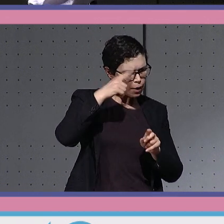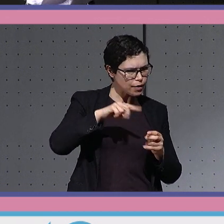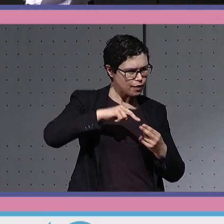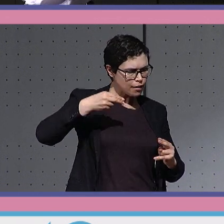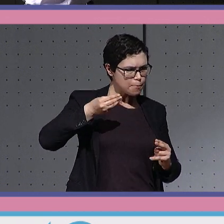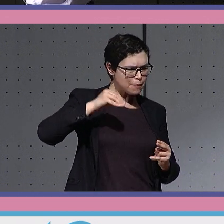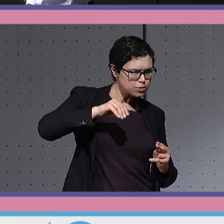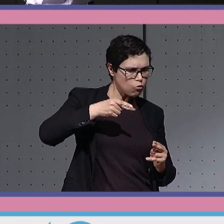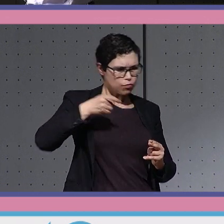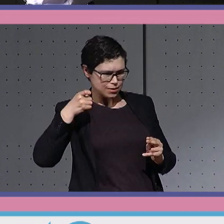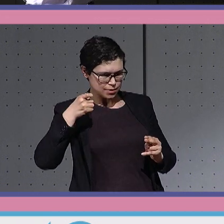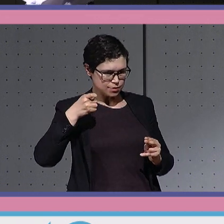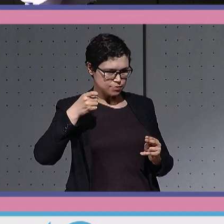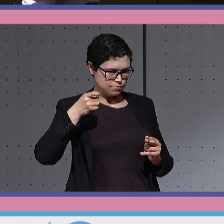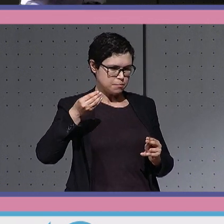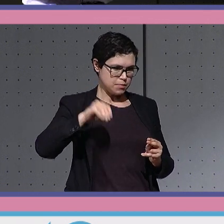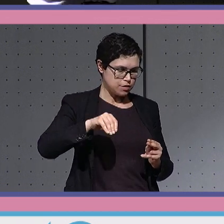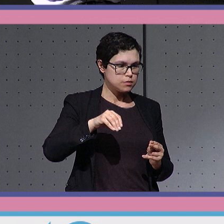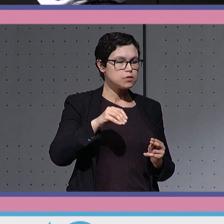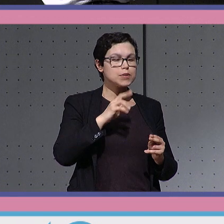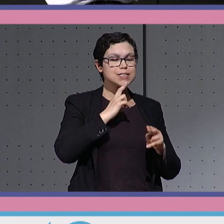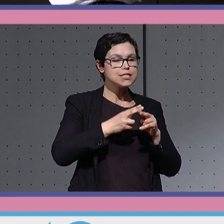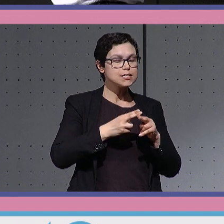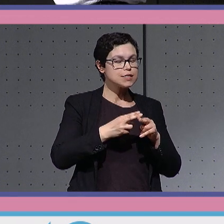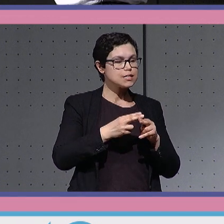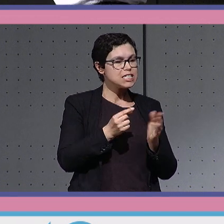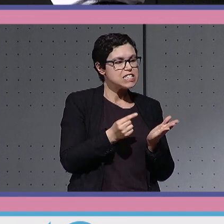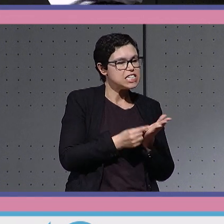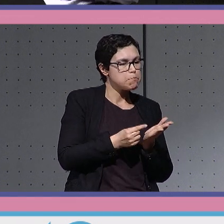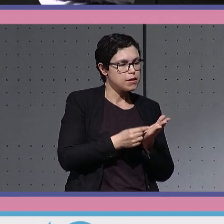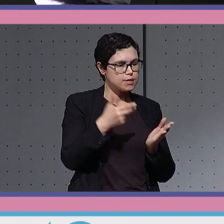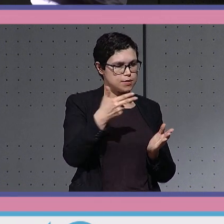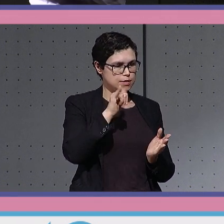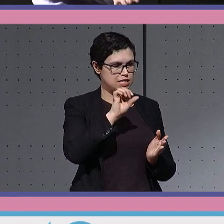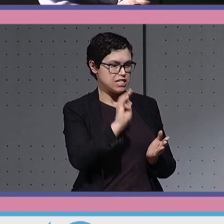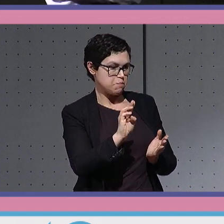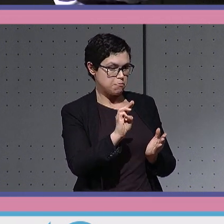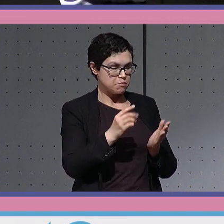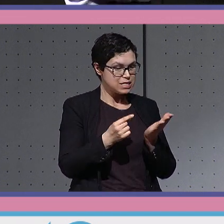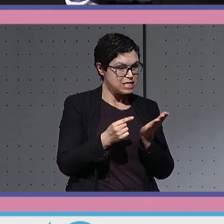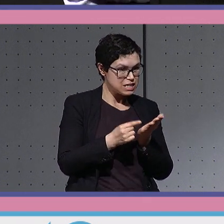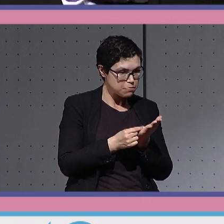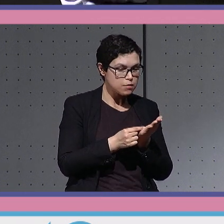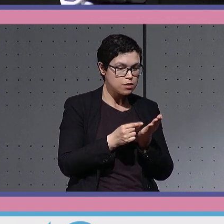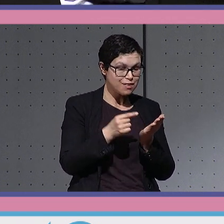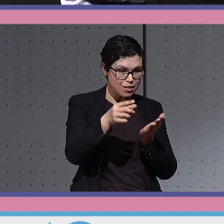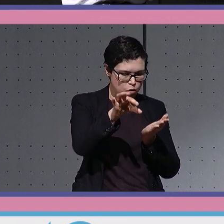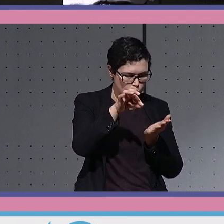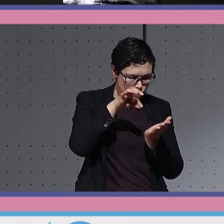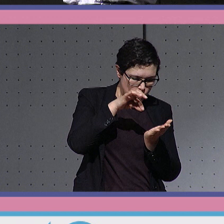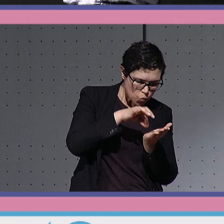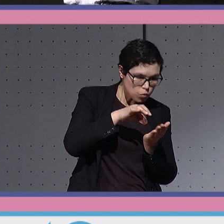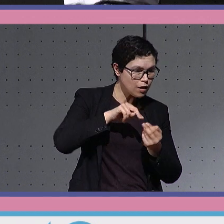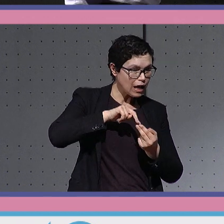Se hace con unos arrays, que pueden ser unos chips, que pueden ser de varios tipos, donde no analizamos todo el genoma, analizamos